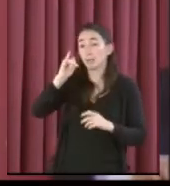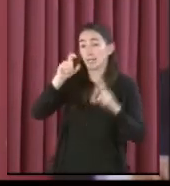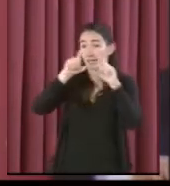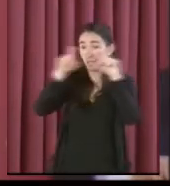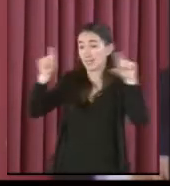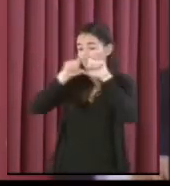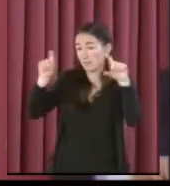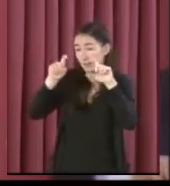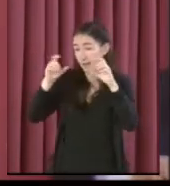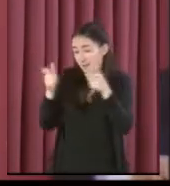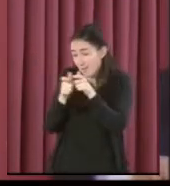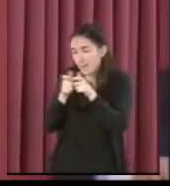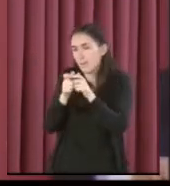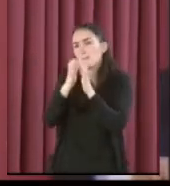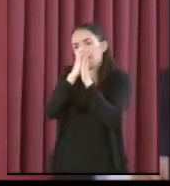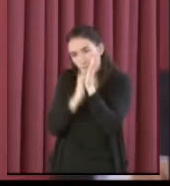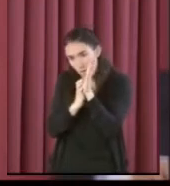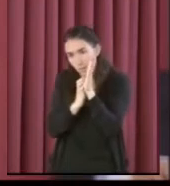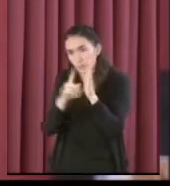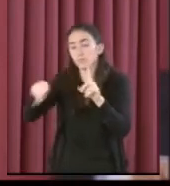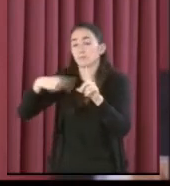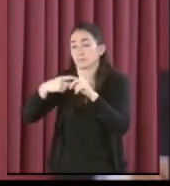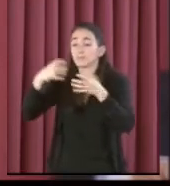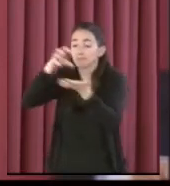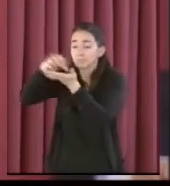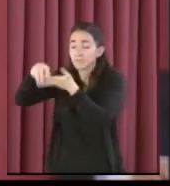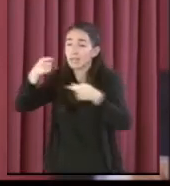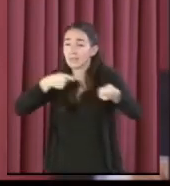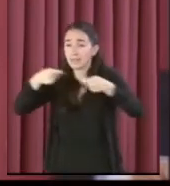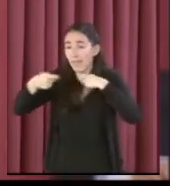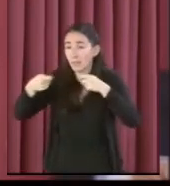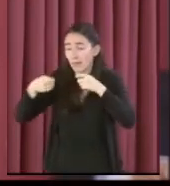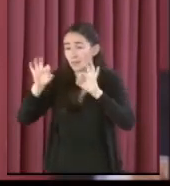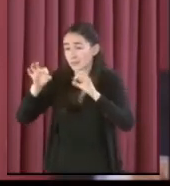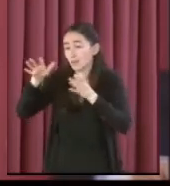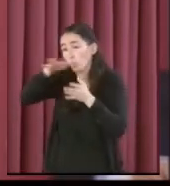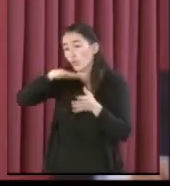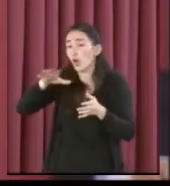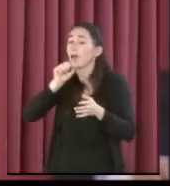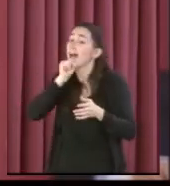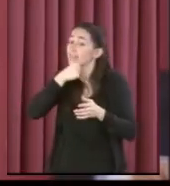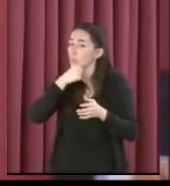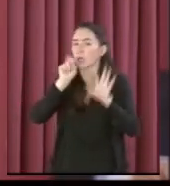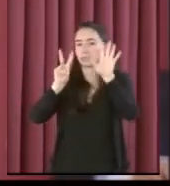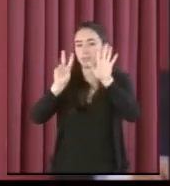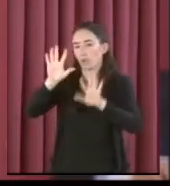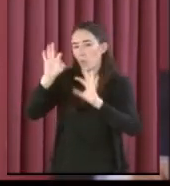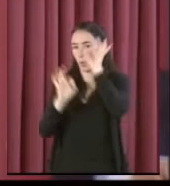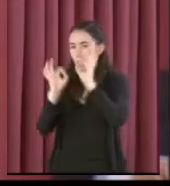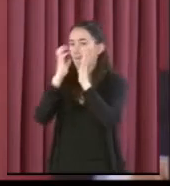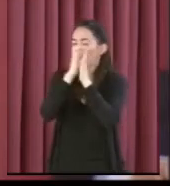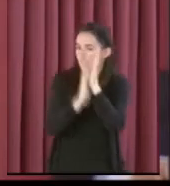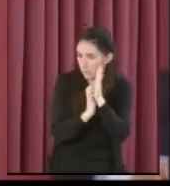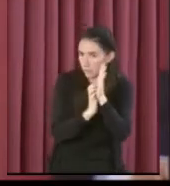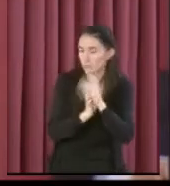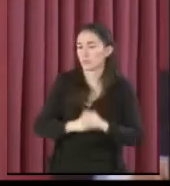y hemos incrementado el 75% para los establecimientos ubicados en el casco antiguo. Hemos mantenido la reducción